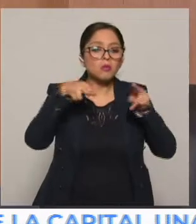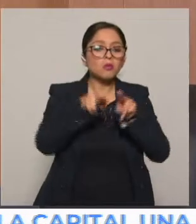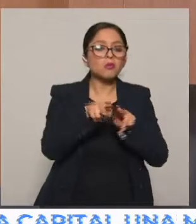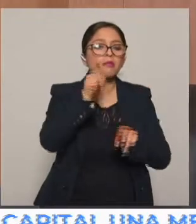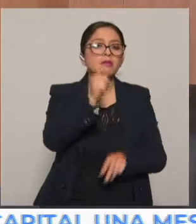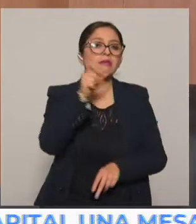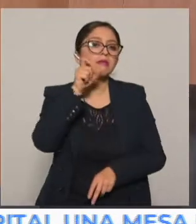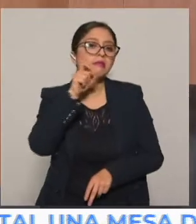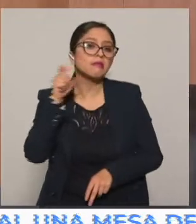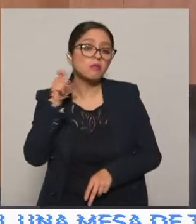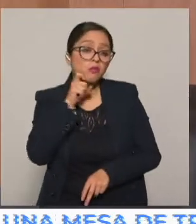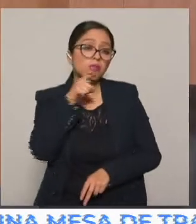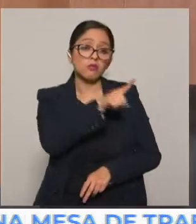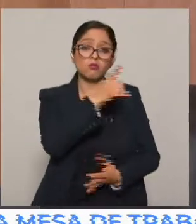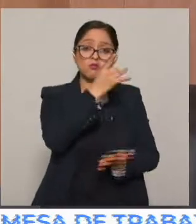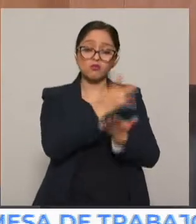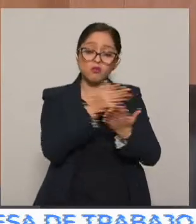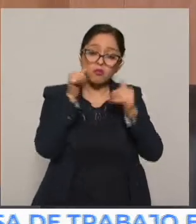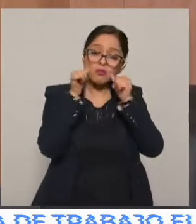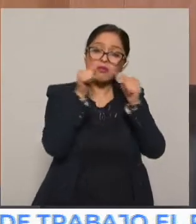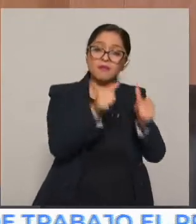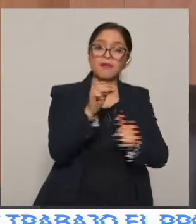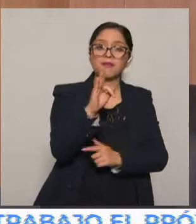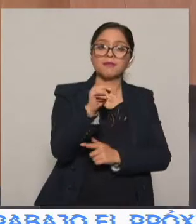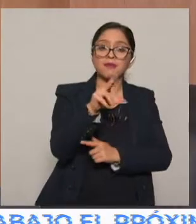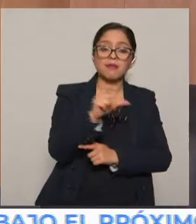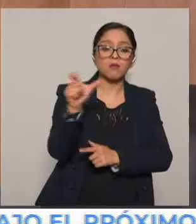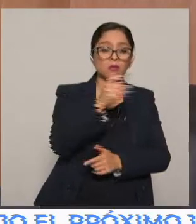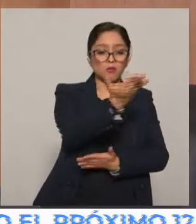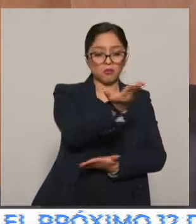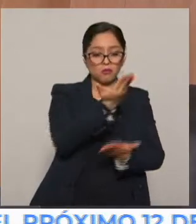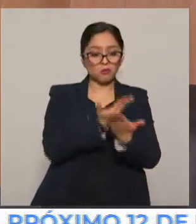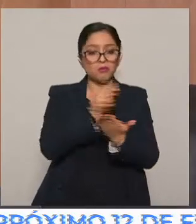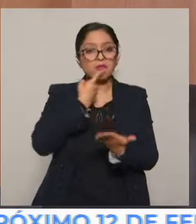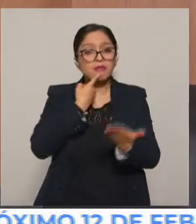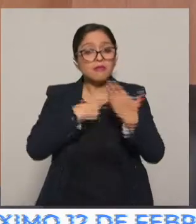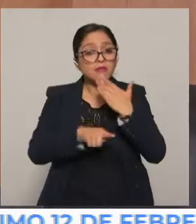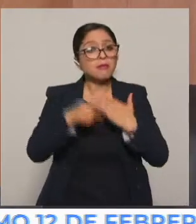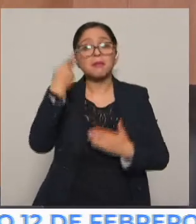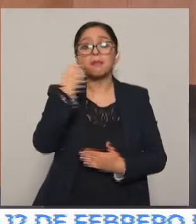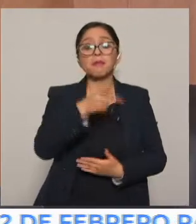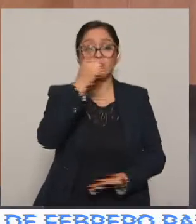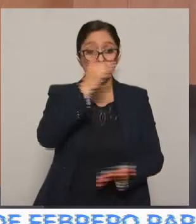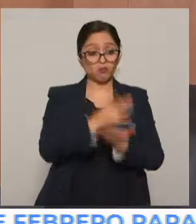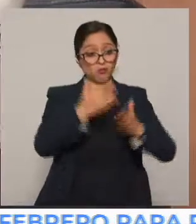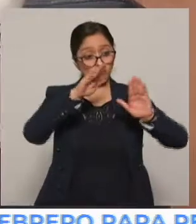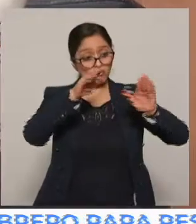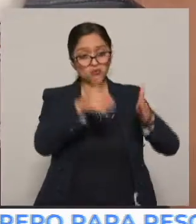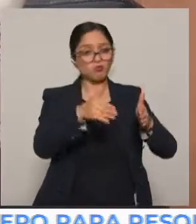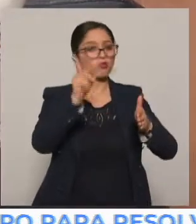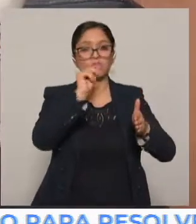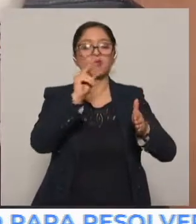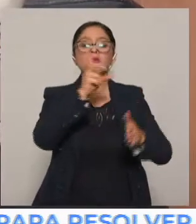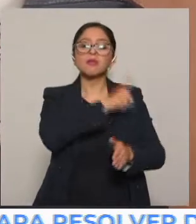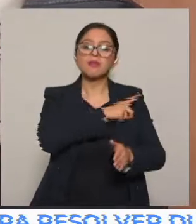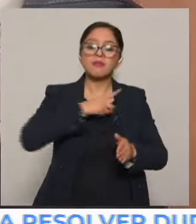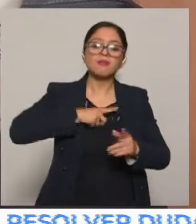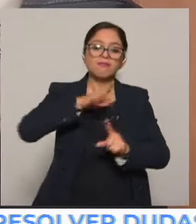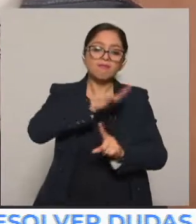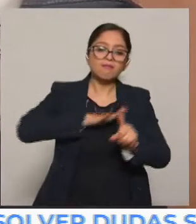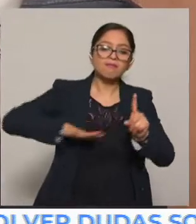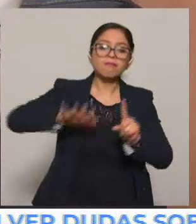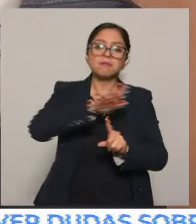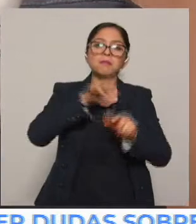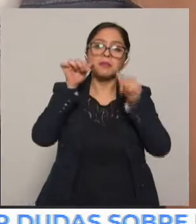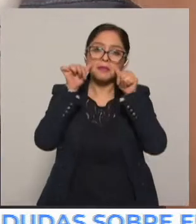más por parte de la Fiscalía, es un tema de la recepción de las denuncias, es un tema de una atención integral. Sí, claro, gracias por la invitación. Es un